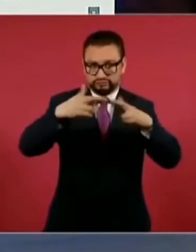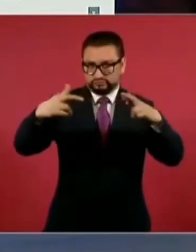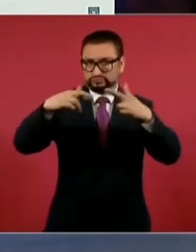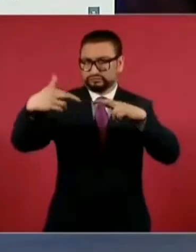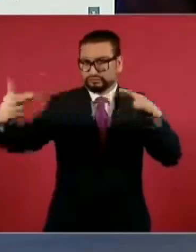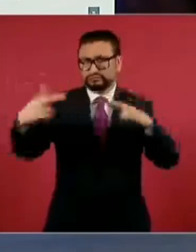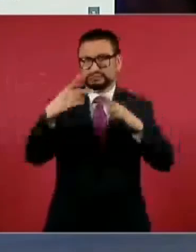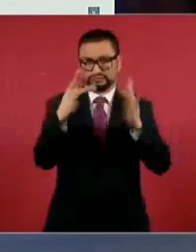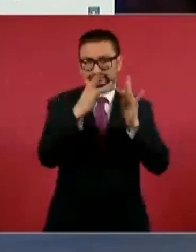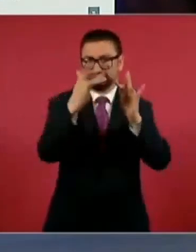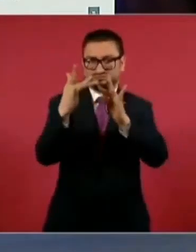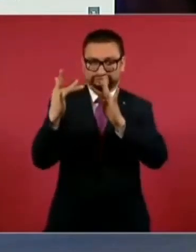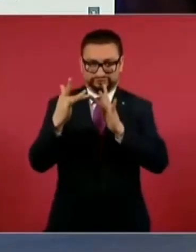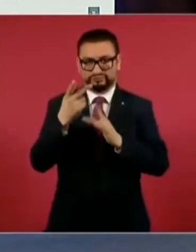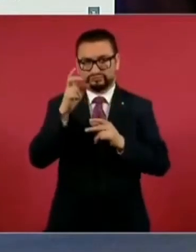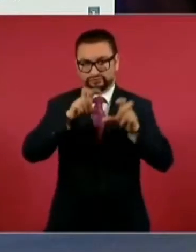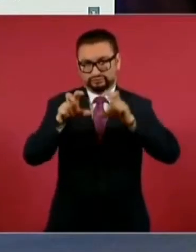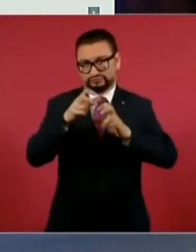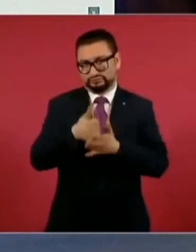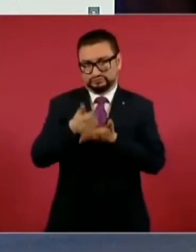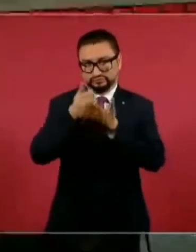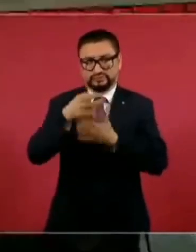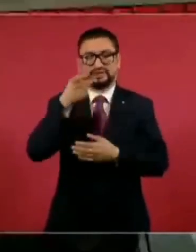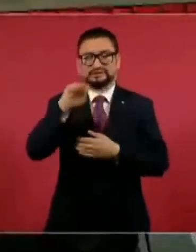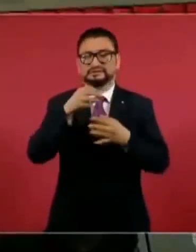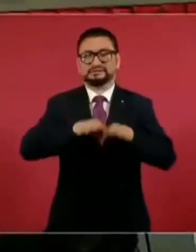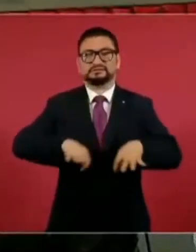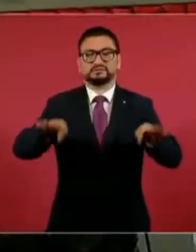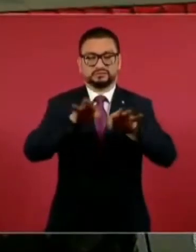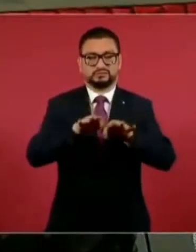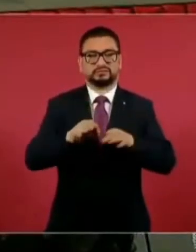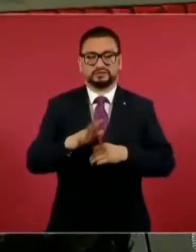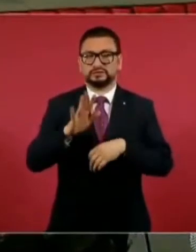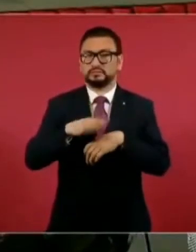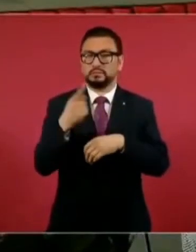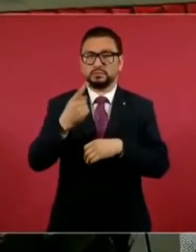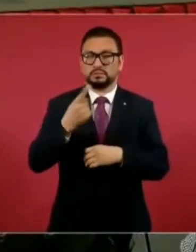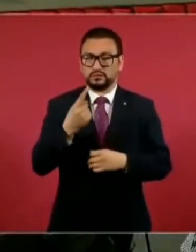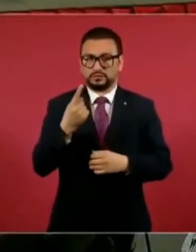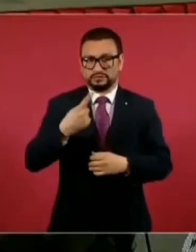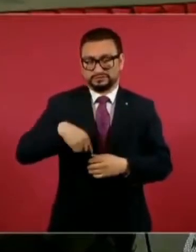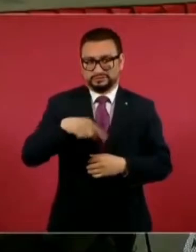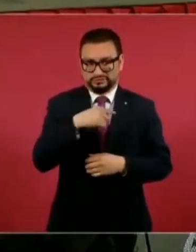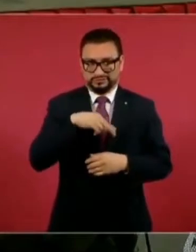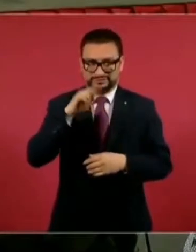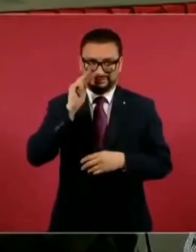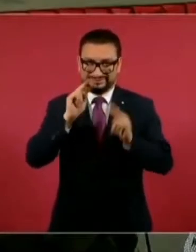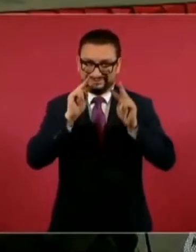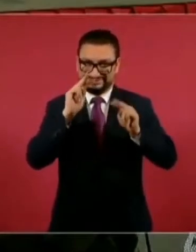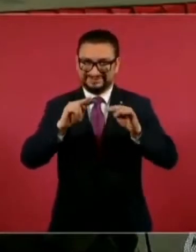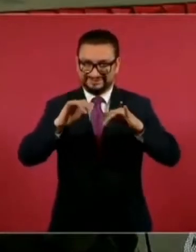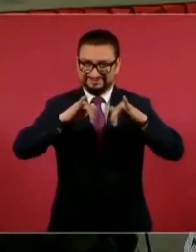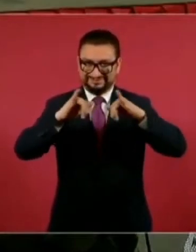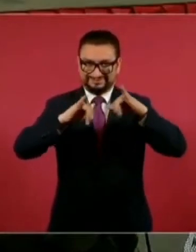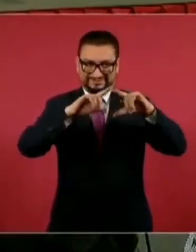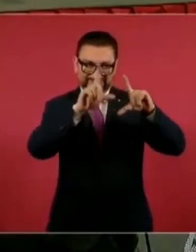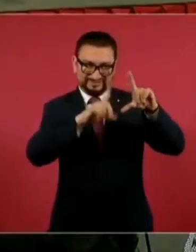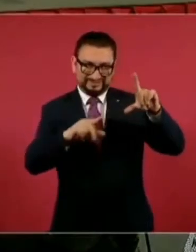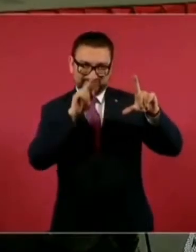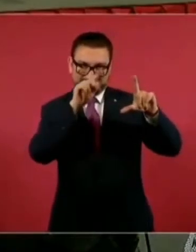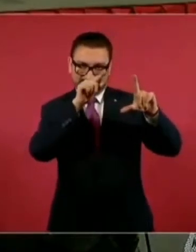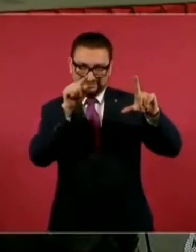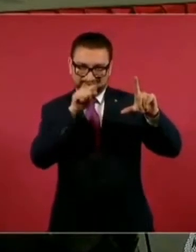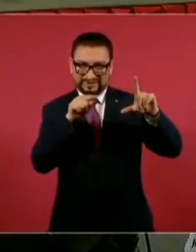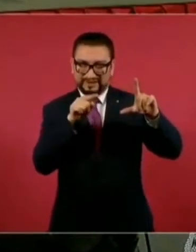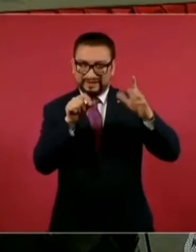este tipo de inversiones. Entonces, esto es muy importante porque vamos viendo en el mapa cómo las áreas que se han